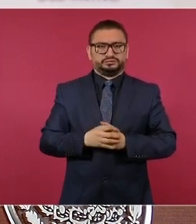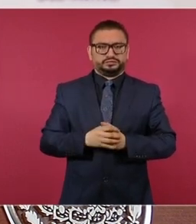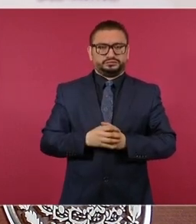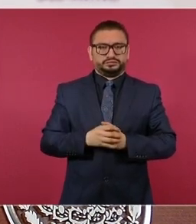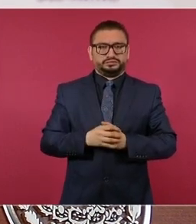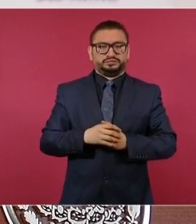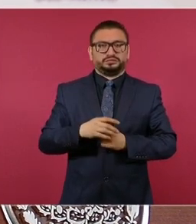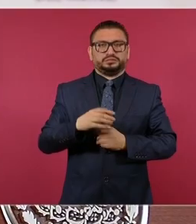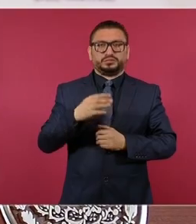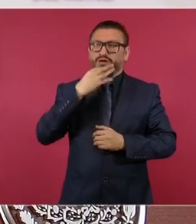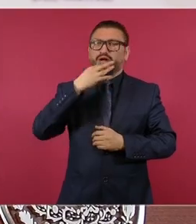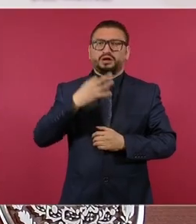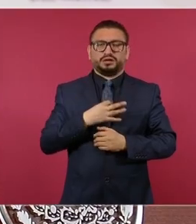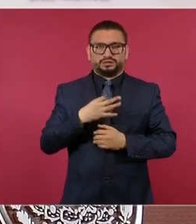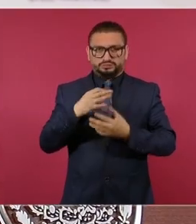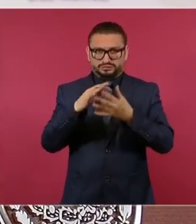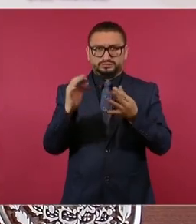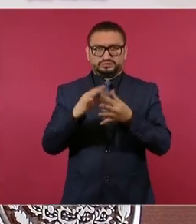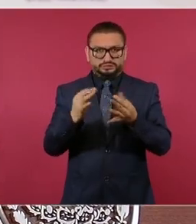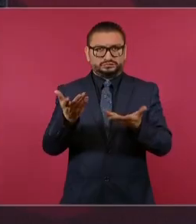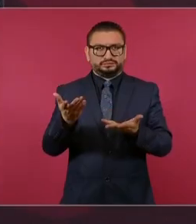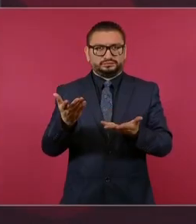si nos pueden